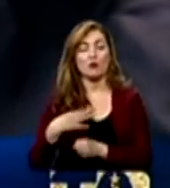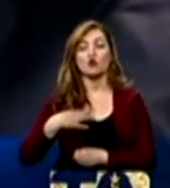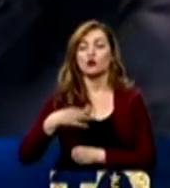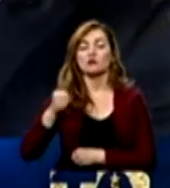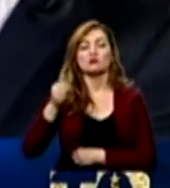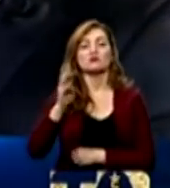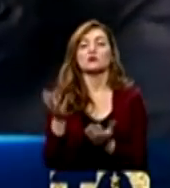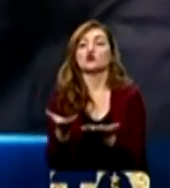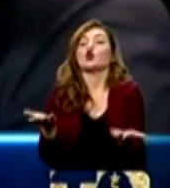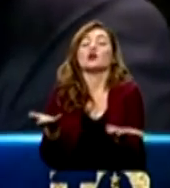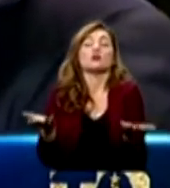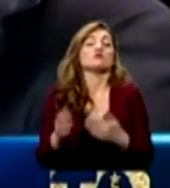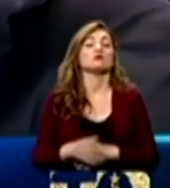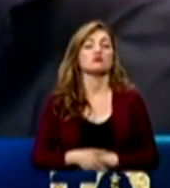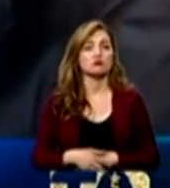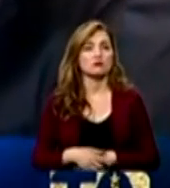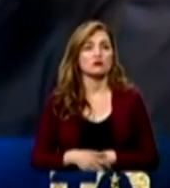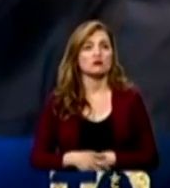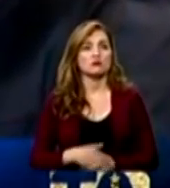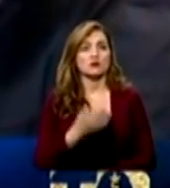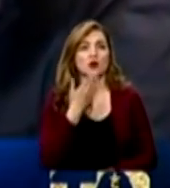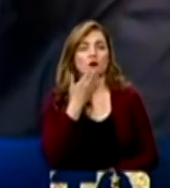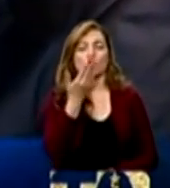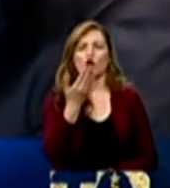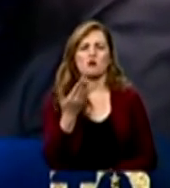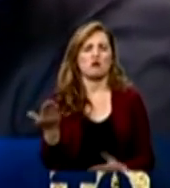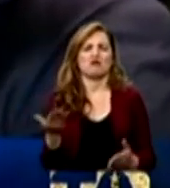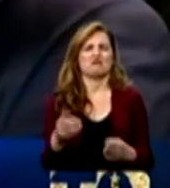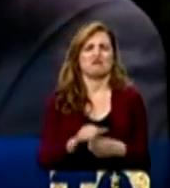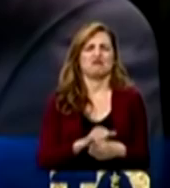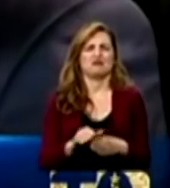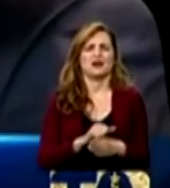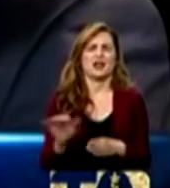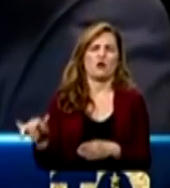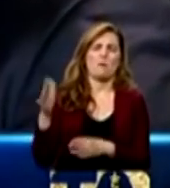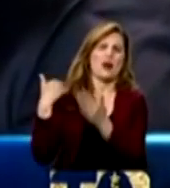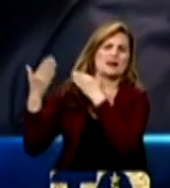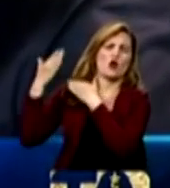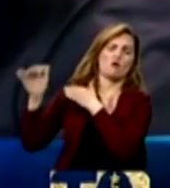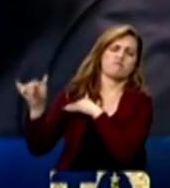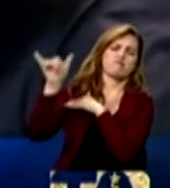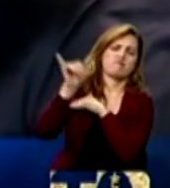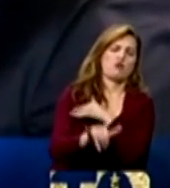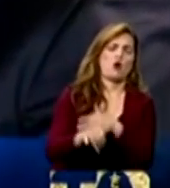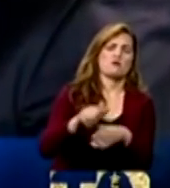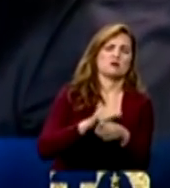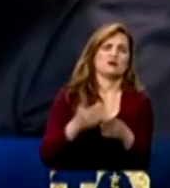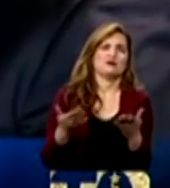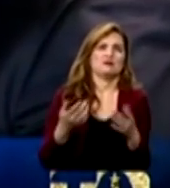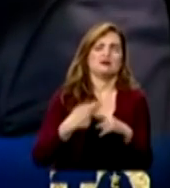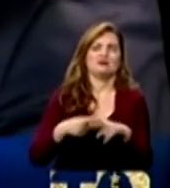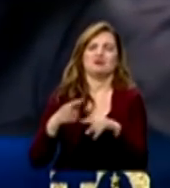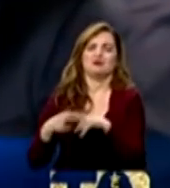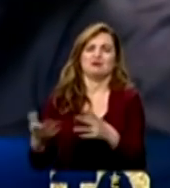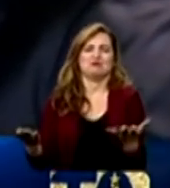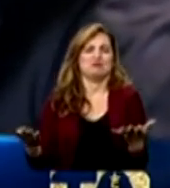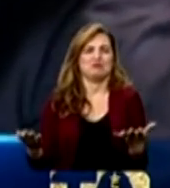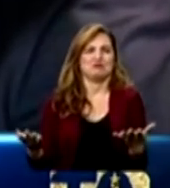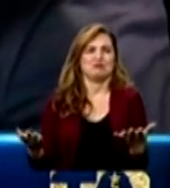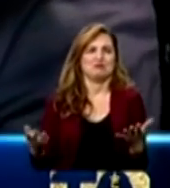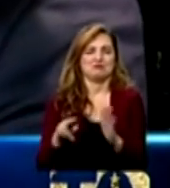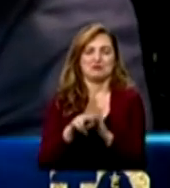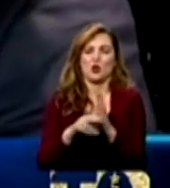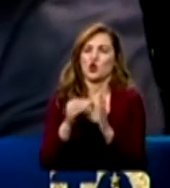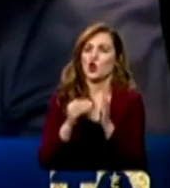solo voluntario. Entonces, ¿cómo se pretende hacer una reconstrucción de los hechos de esta naturaleza cuando existe por diferentes ocasiones que se remitan las